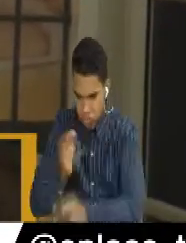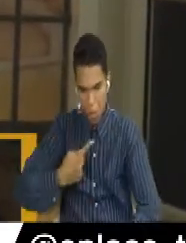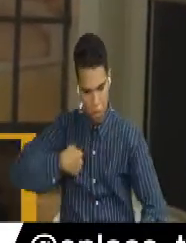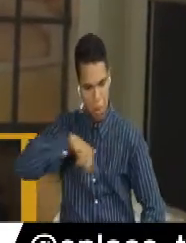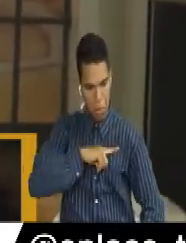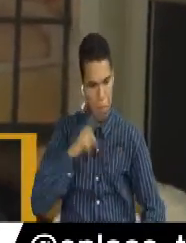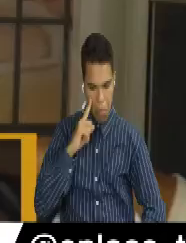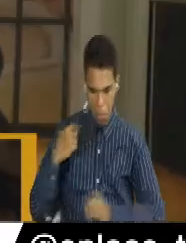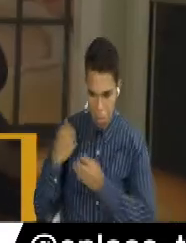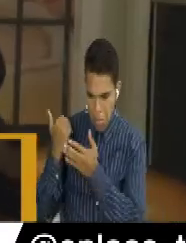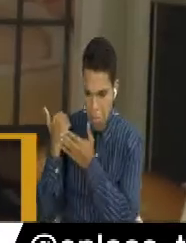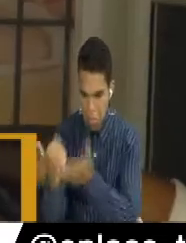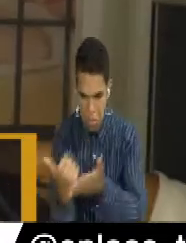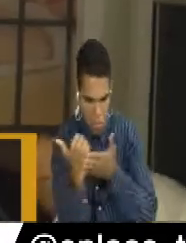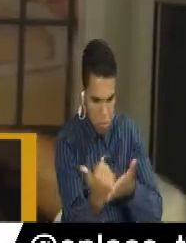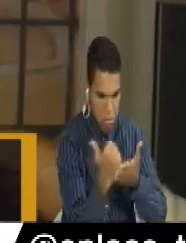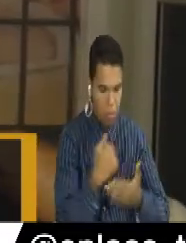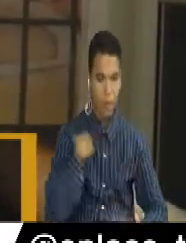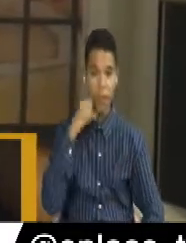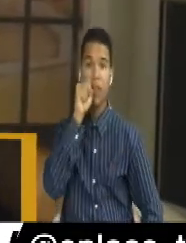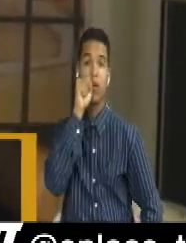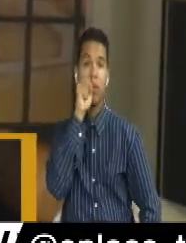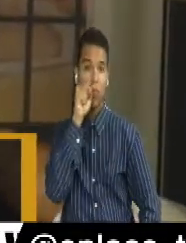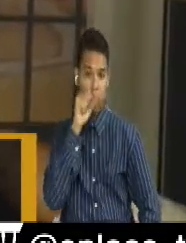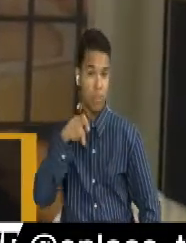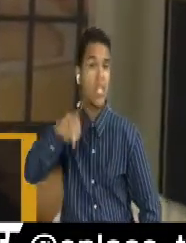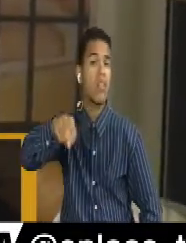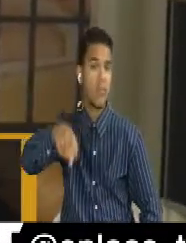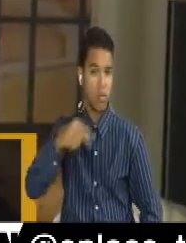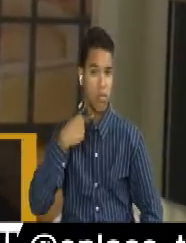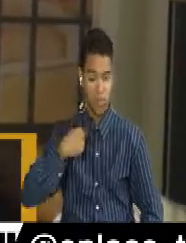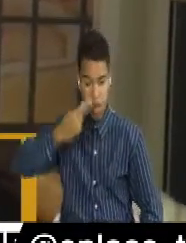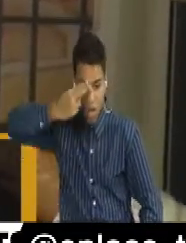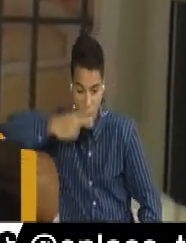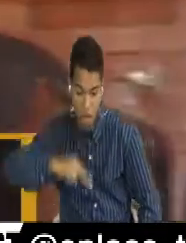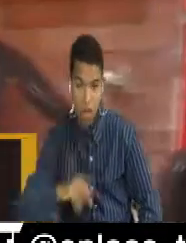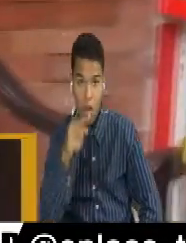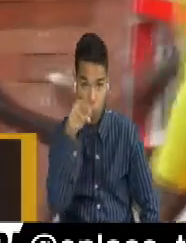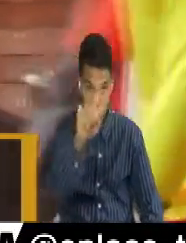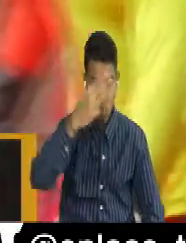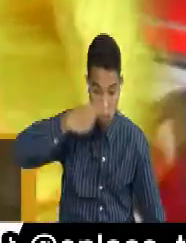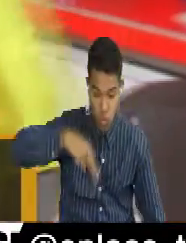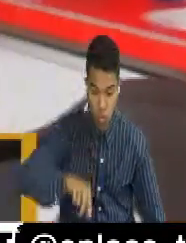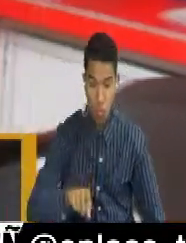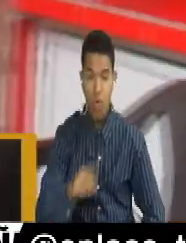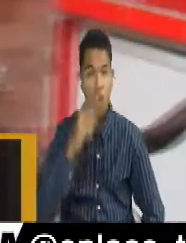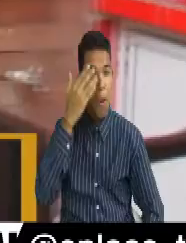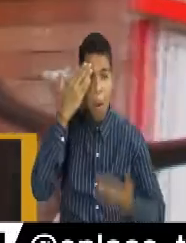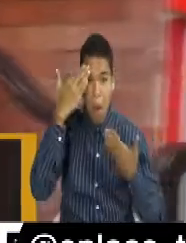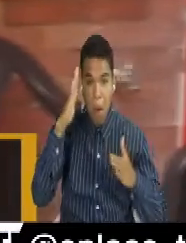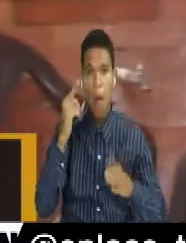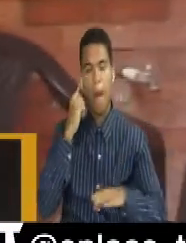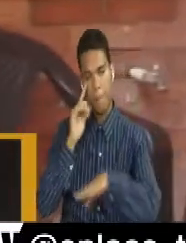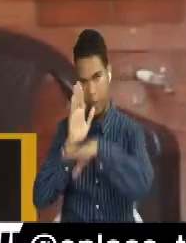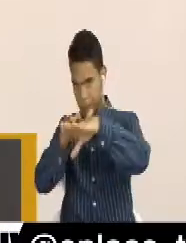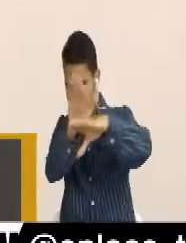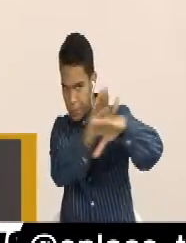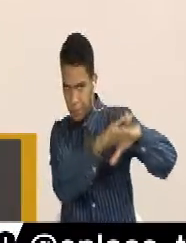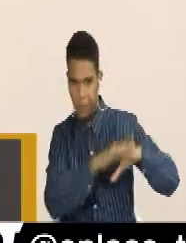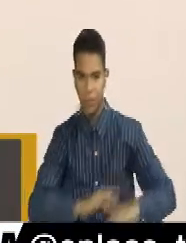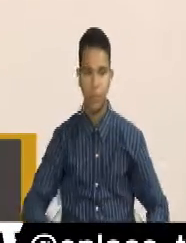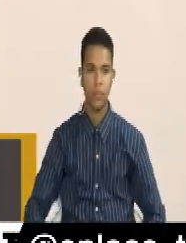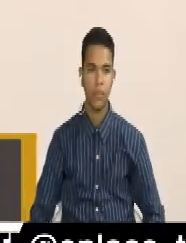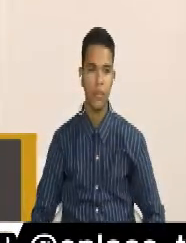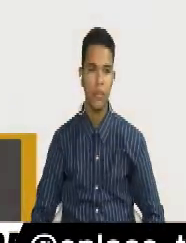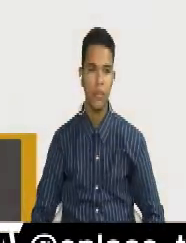que Barranca merece que sus hijos conozcan este tipo de formación. Para los niños este fue un momento especial. No